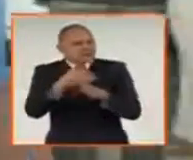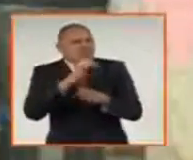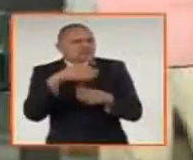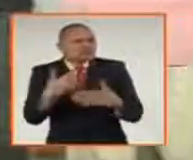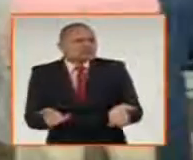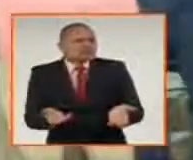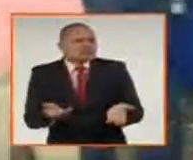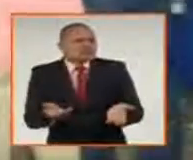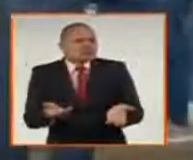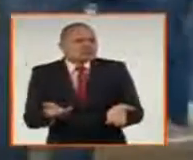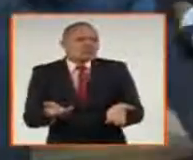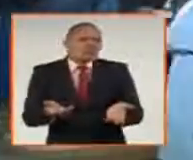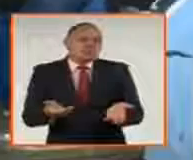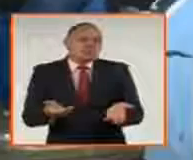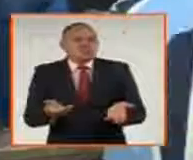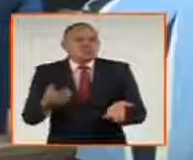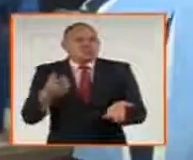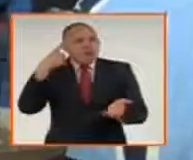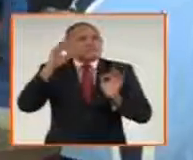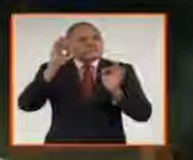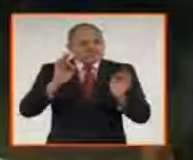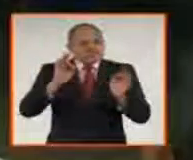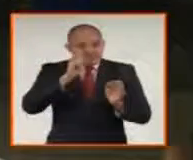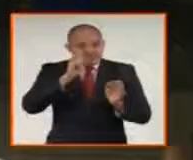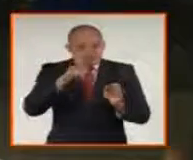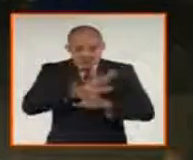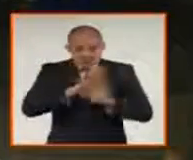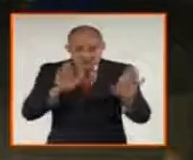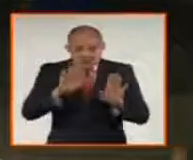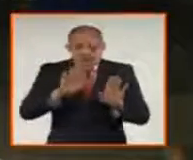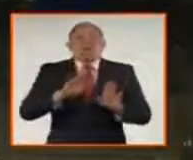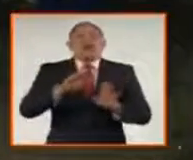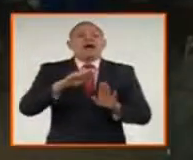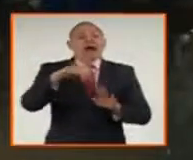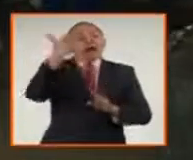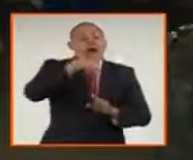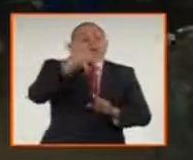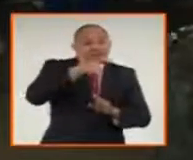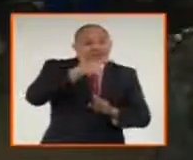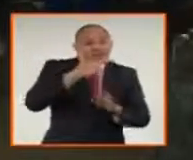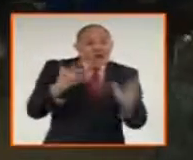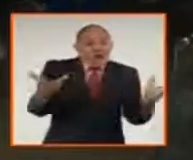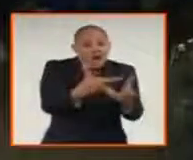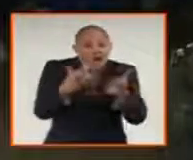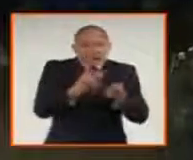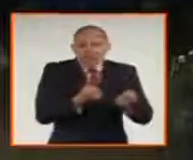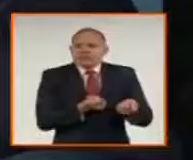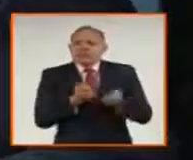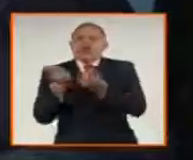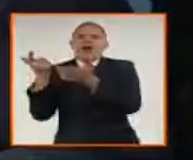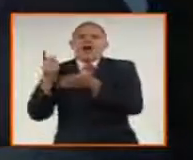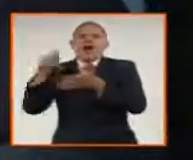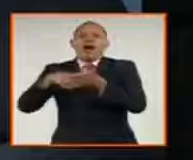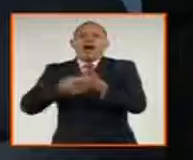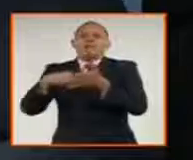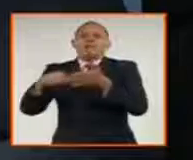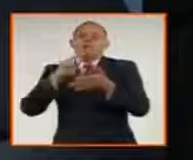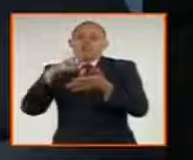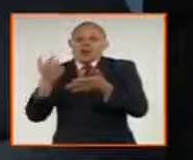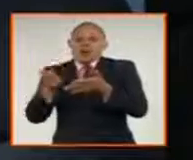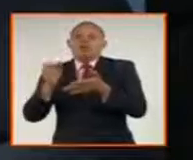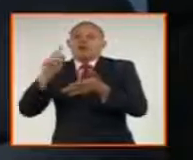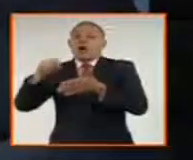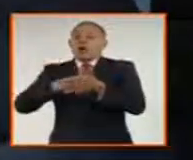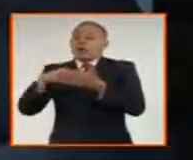las propuestas a la Asamblea Nacional para su procesamiento y consolidación tengan lugar en el mes de mayo